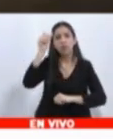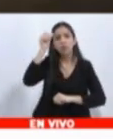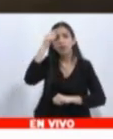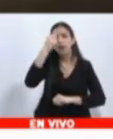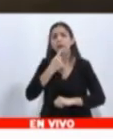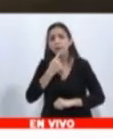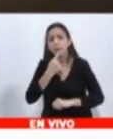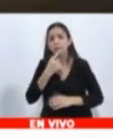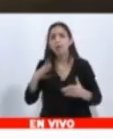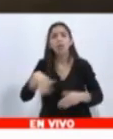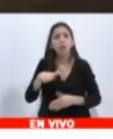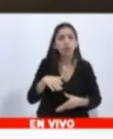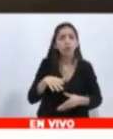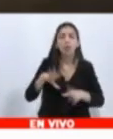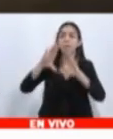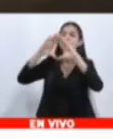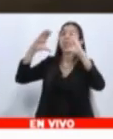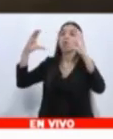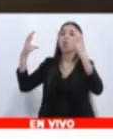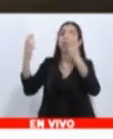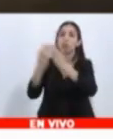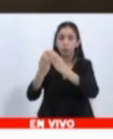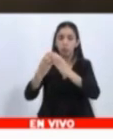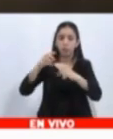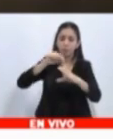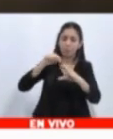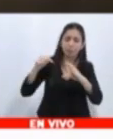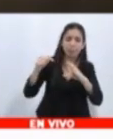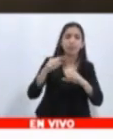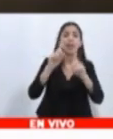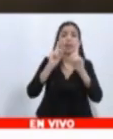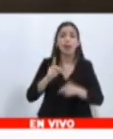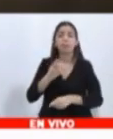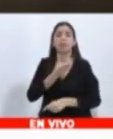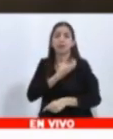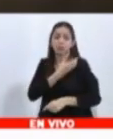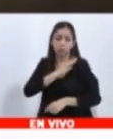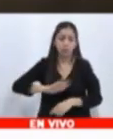y a destacar la madurez de su clase política.